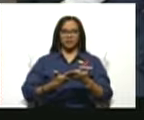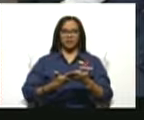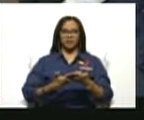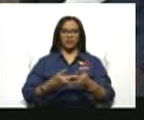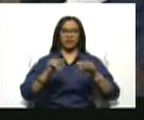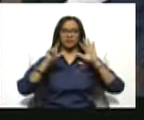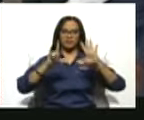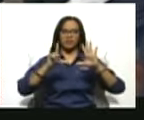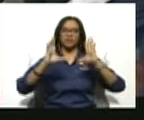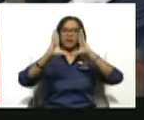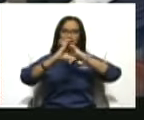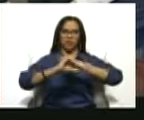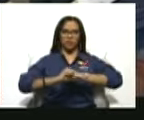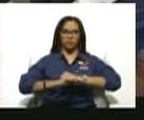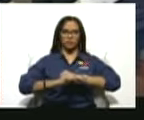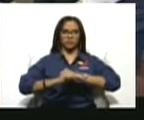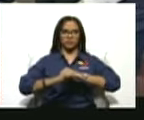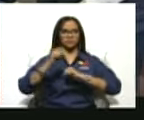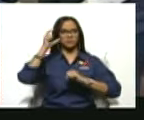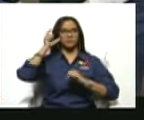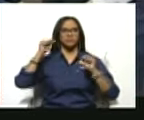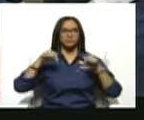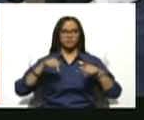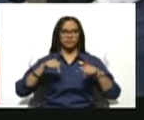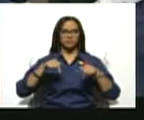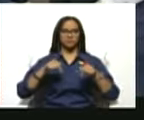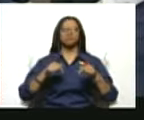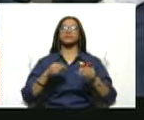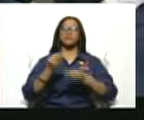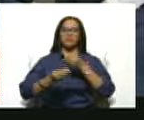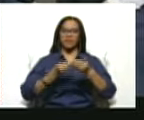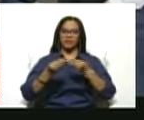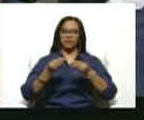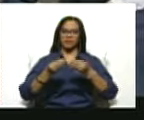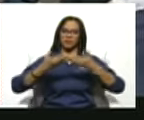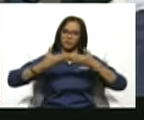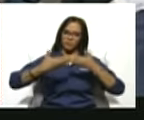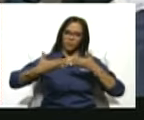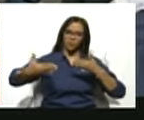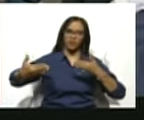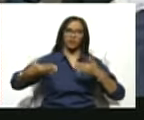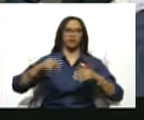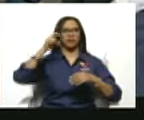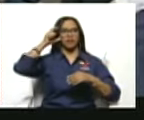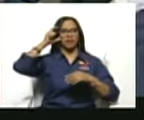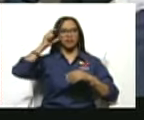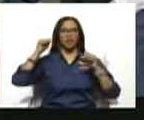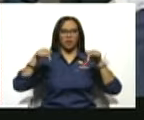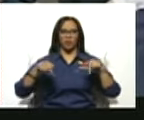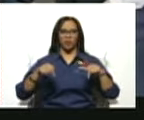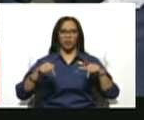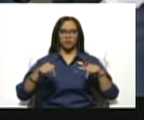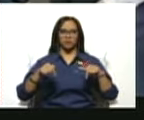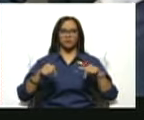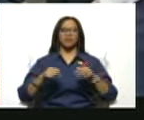hasta las 7 de la noche del día de hoy. Será la prórroga en el día de hoy.